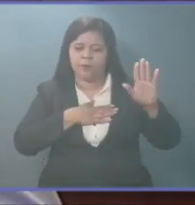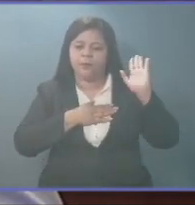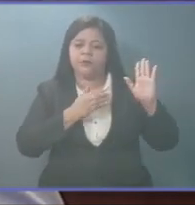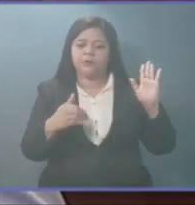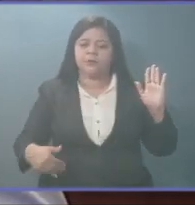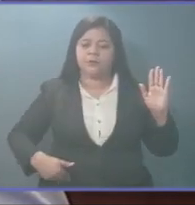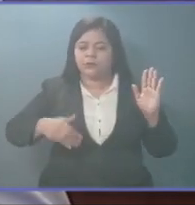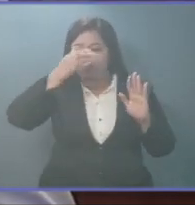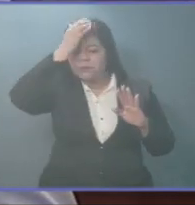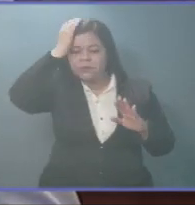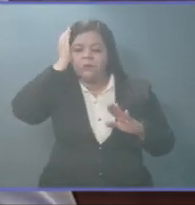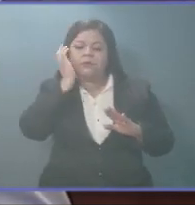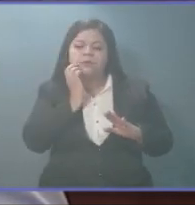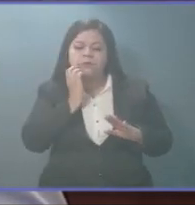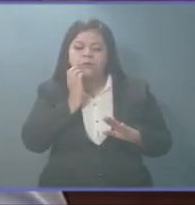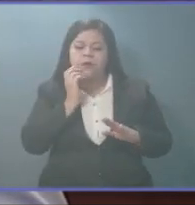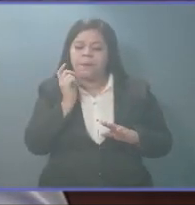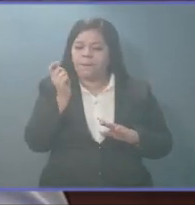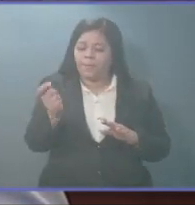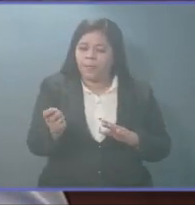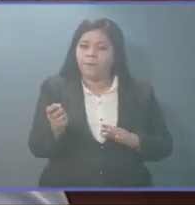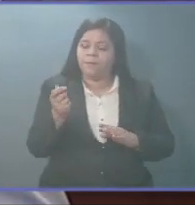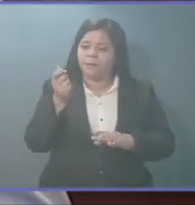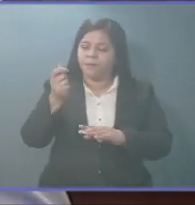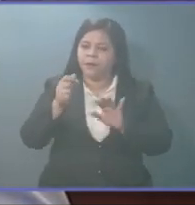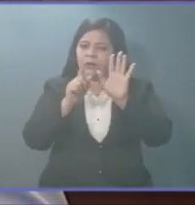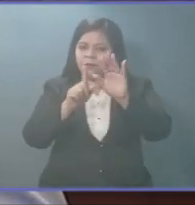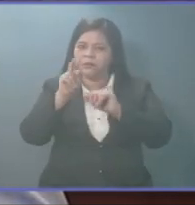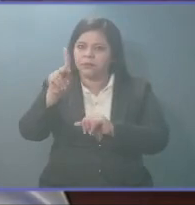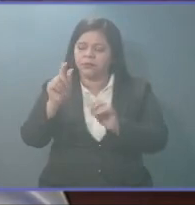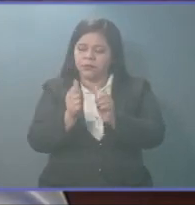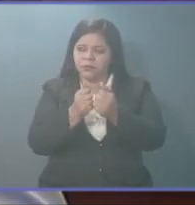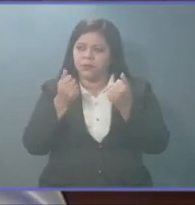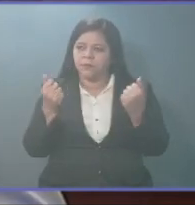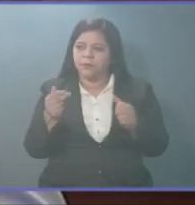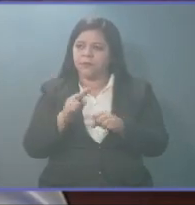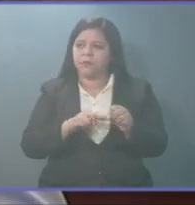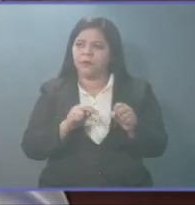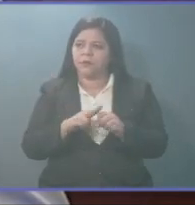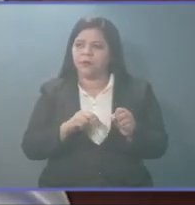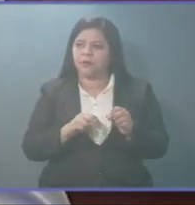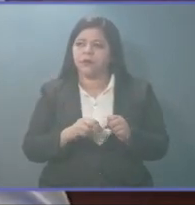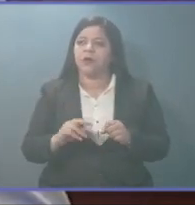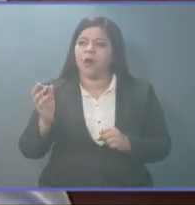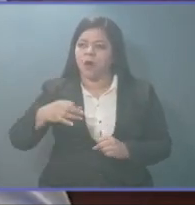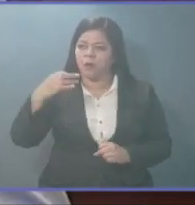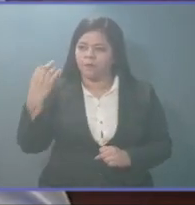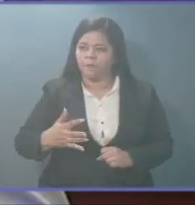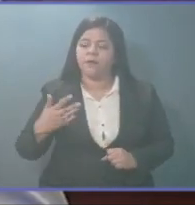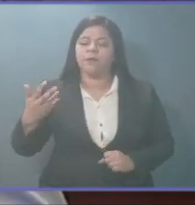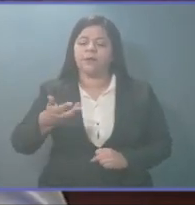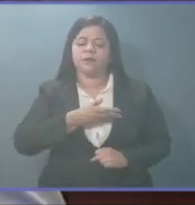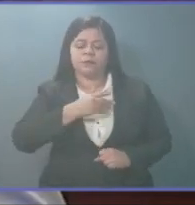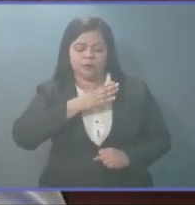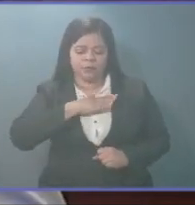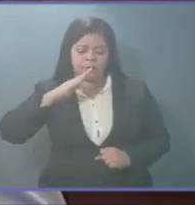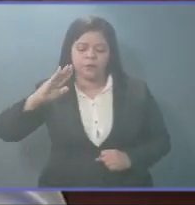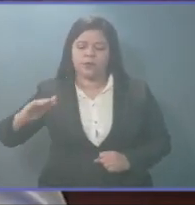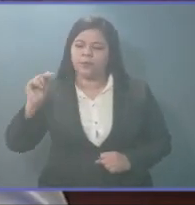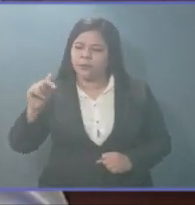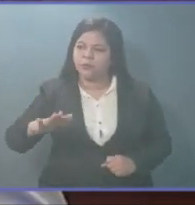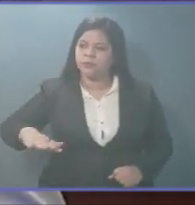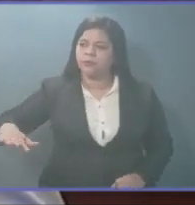Bukele, haciendo una inversión social de 61 millones de dólares, lo que reafirma la apuesta y nuestro compromiso por este